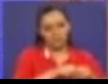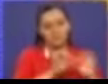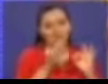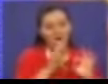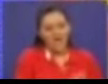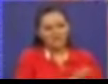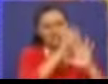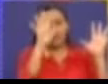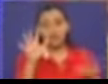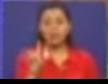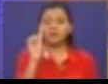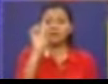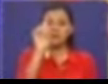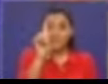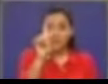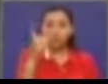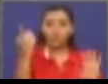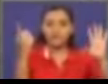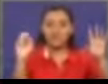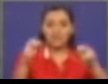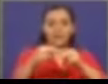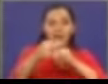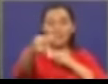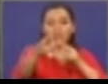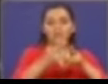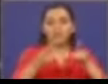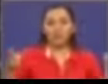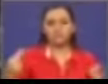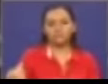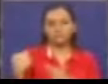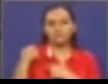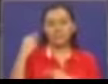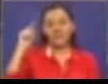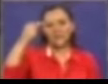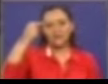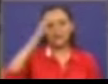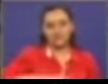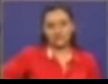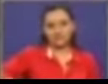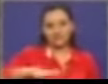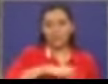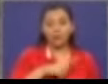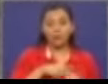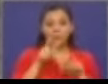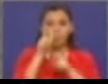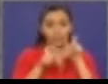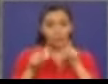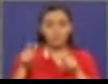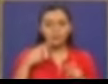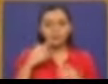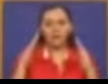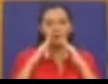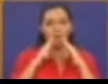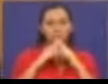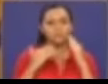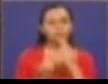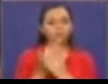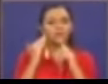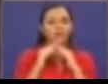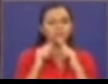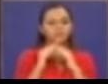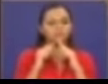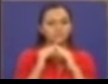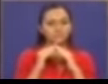de 160 hectáreas pasó a manos del Estado. Pero para que vean la opulencia de esta gente, esa es la nueva Casa Hacienda. Ponme lo